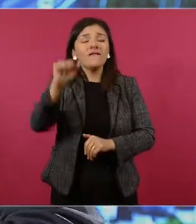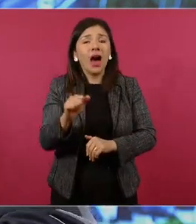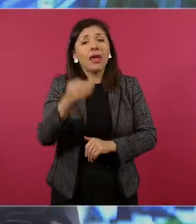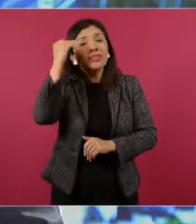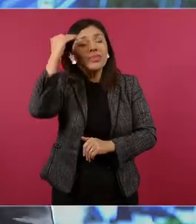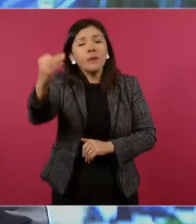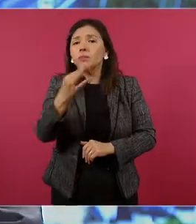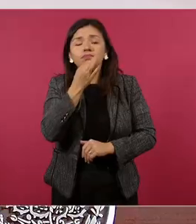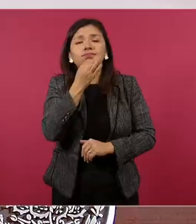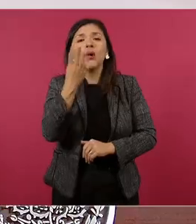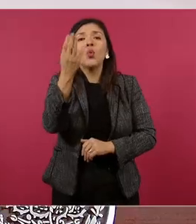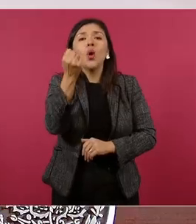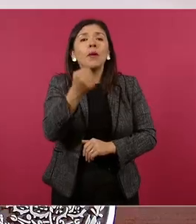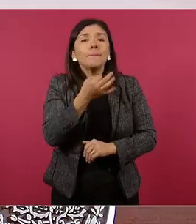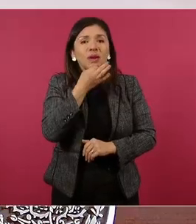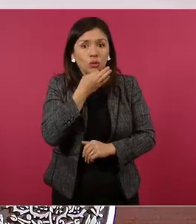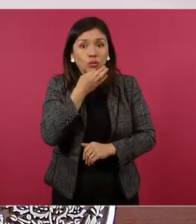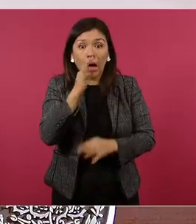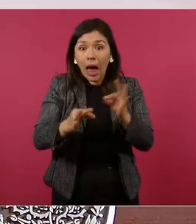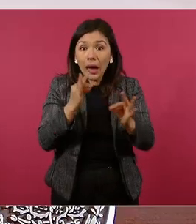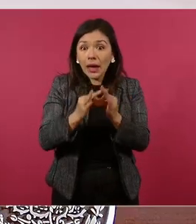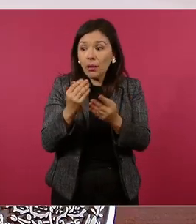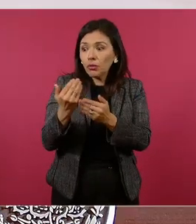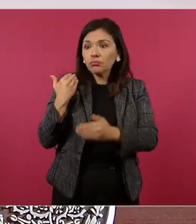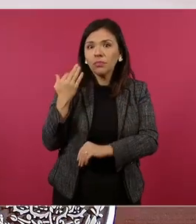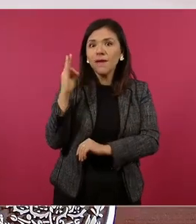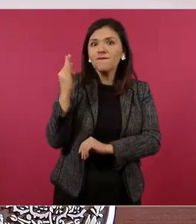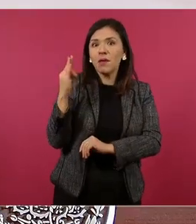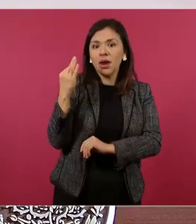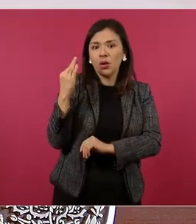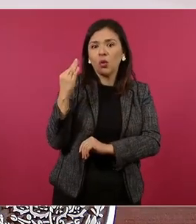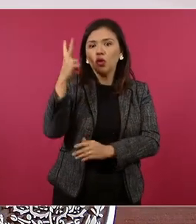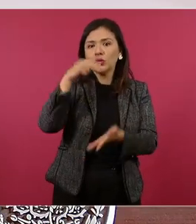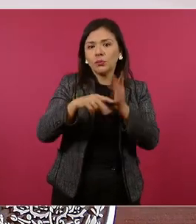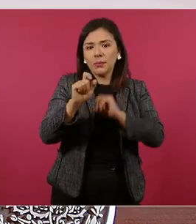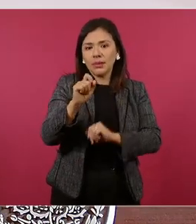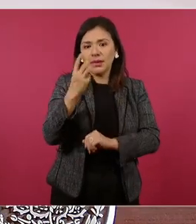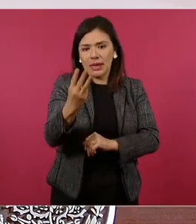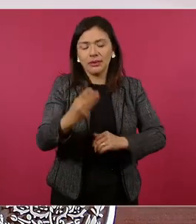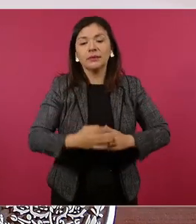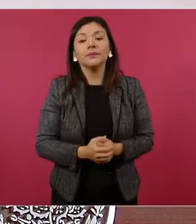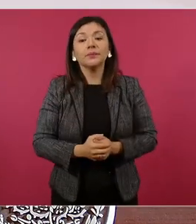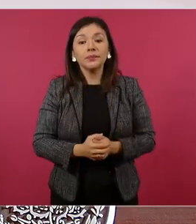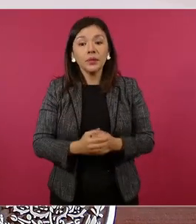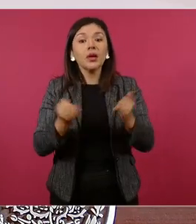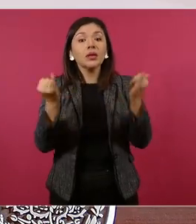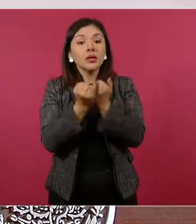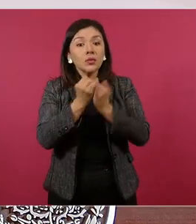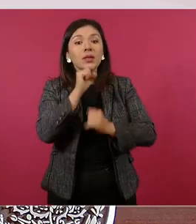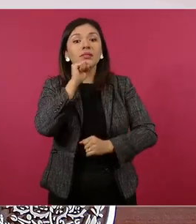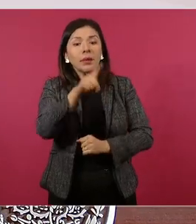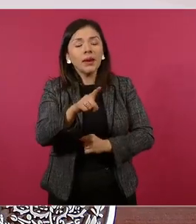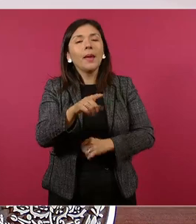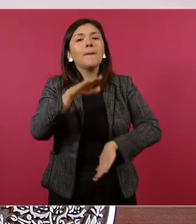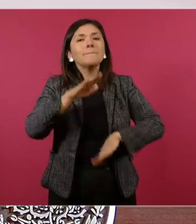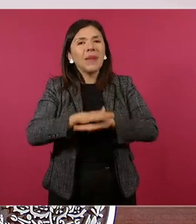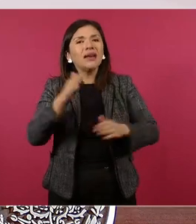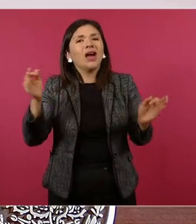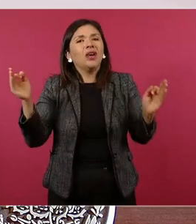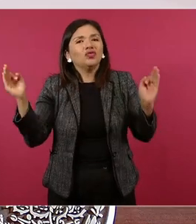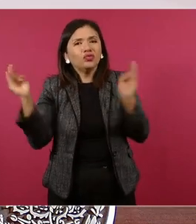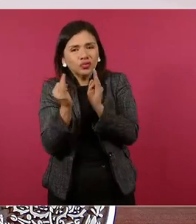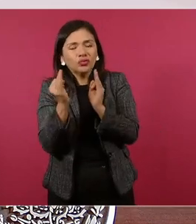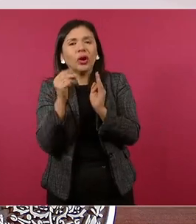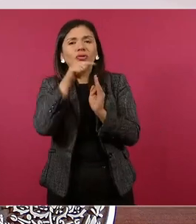9 minutos lo concluimos el febrero de 2023 así como una acortamiento que es el de